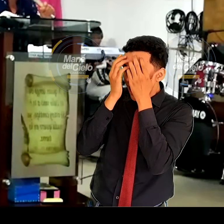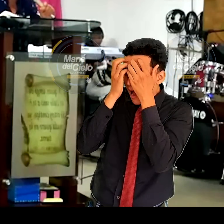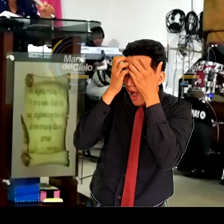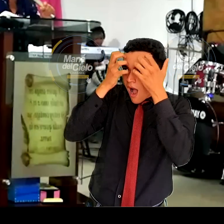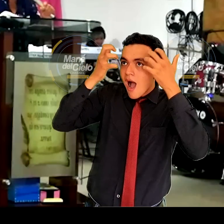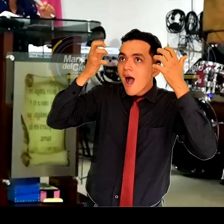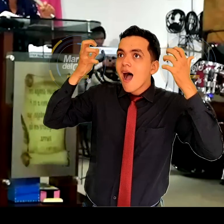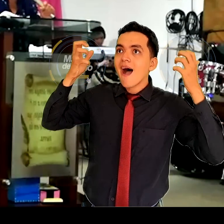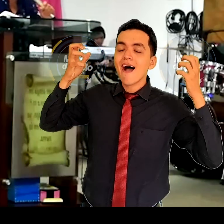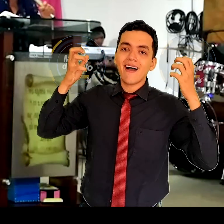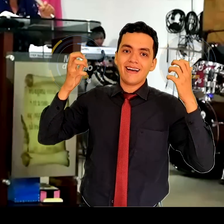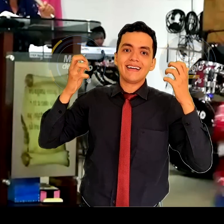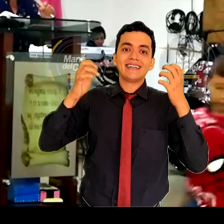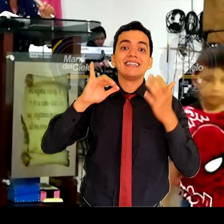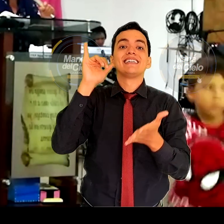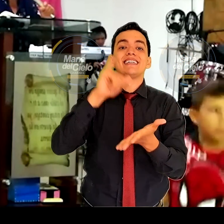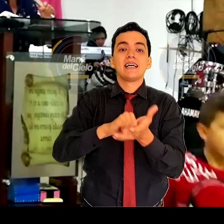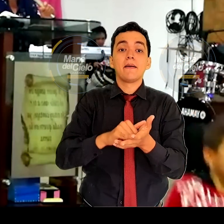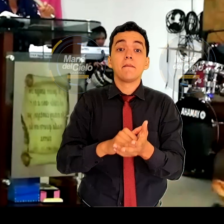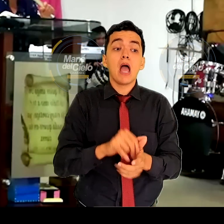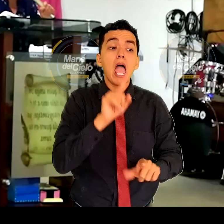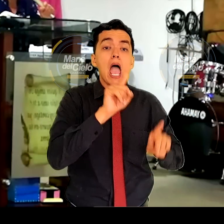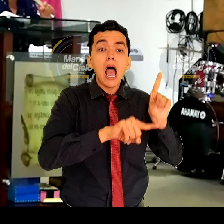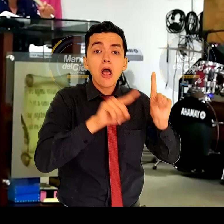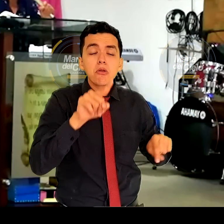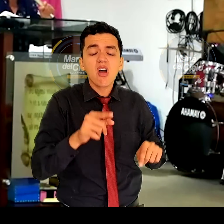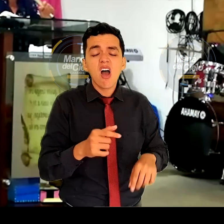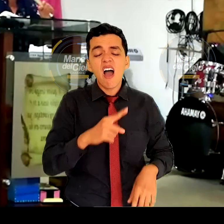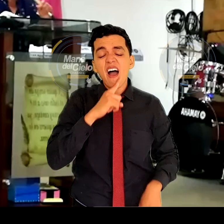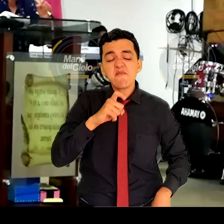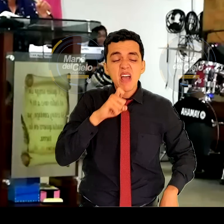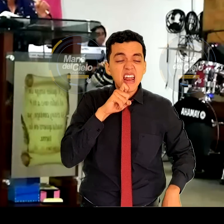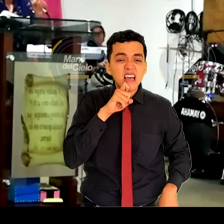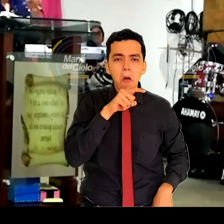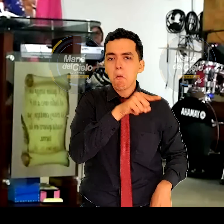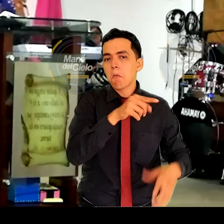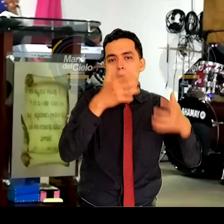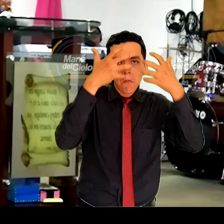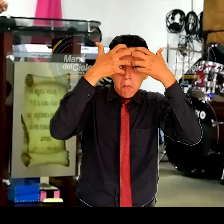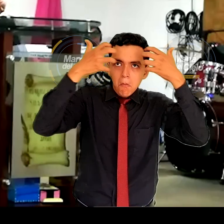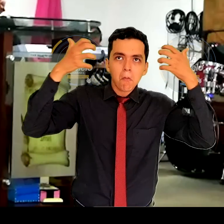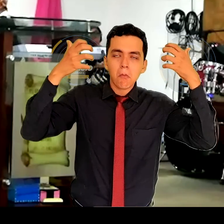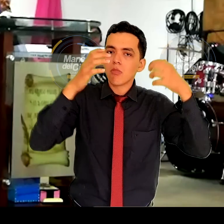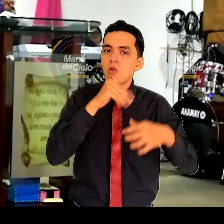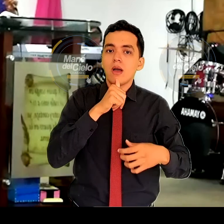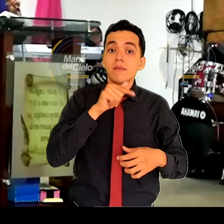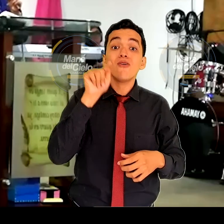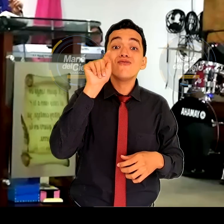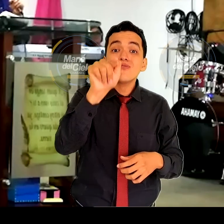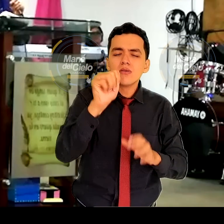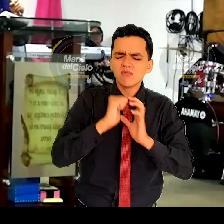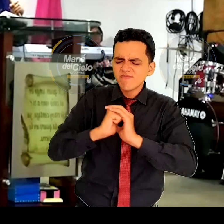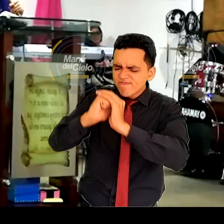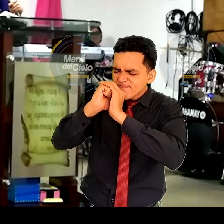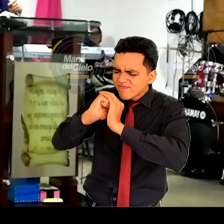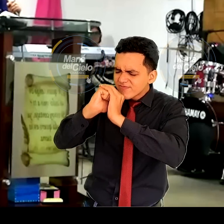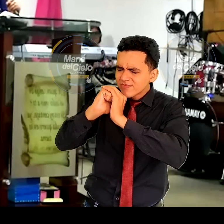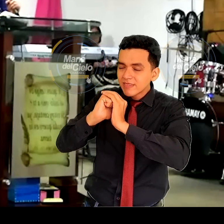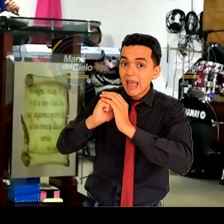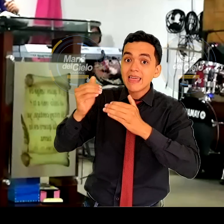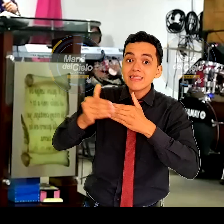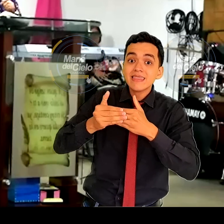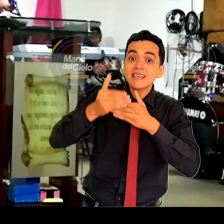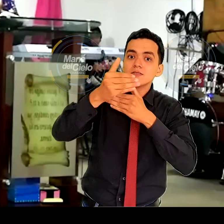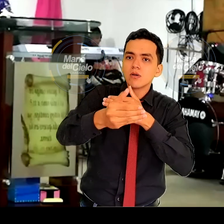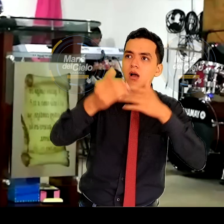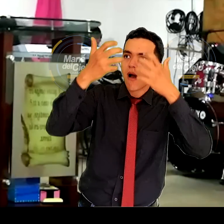revela después de que hemos orado. Hoy en algunas congregaciones